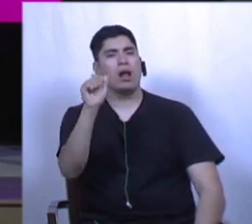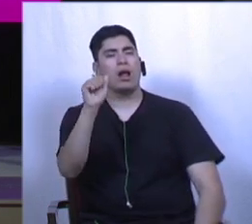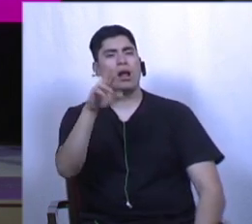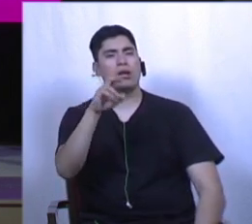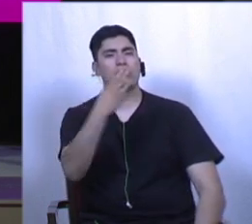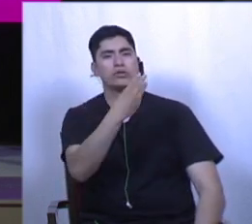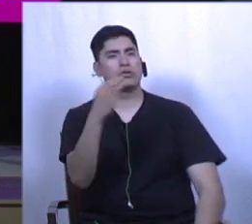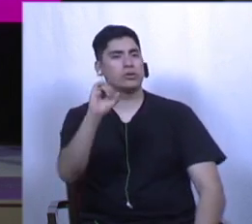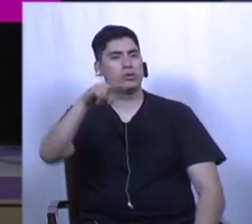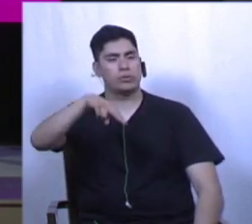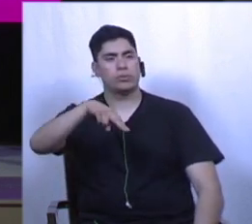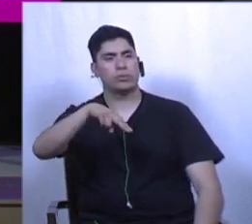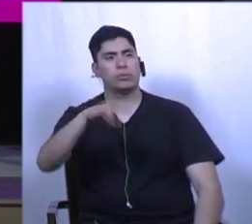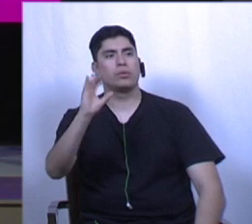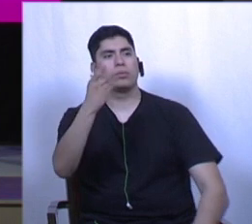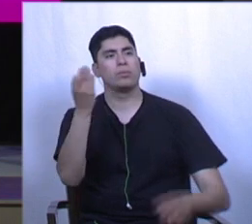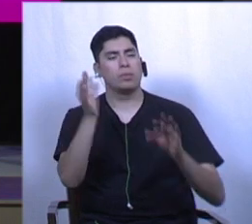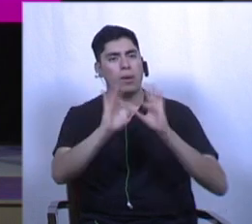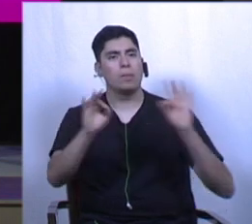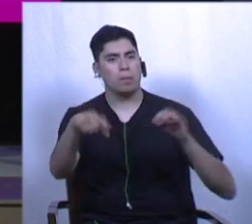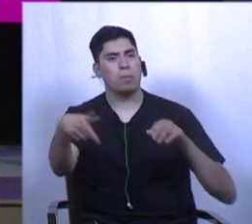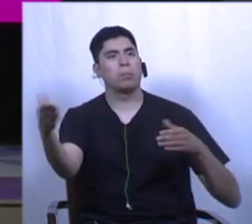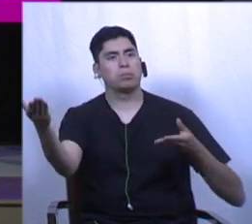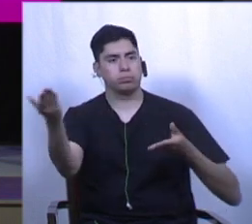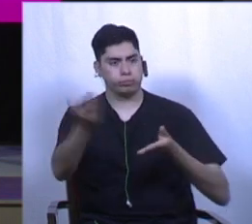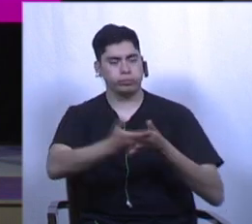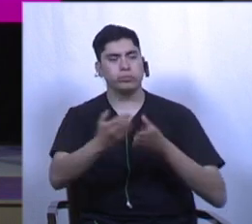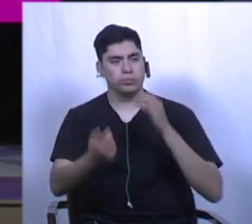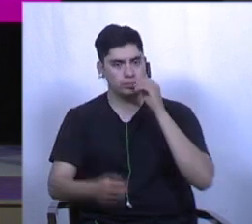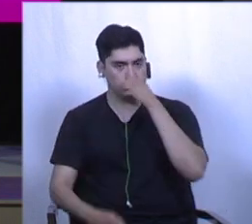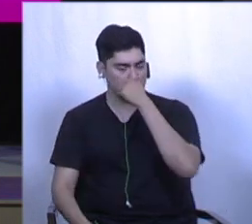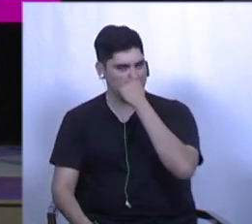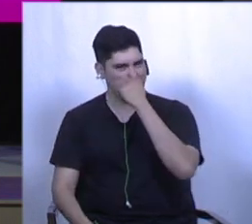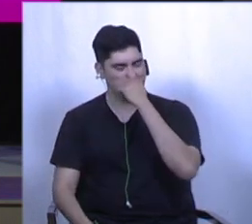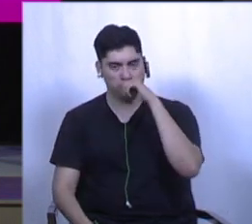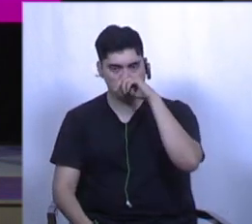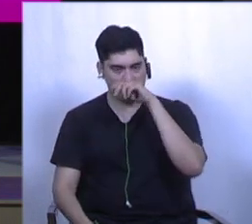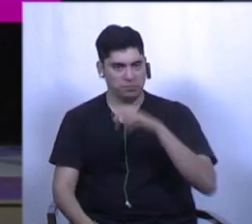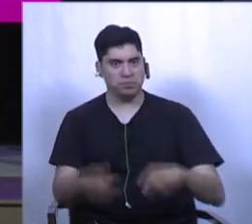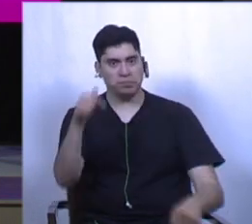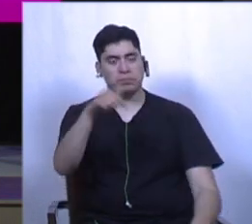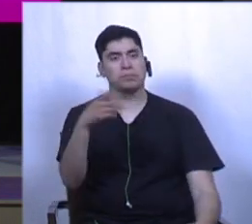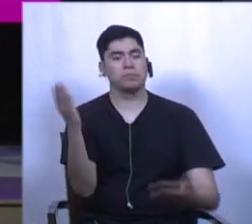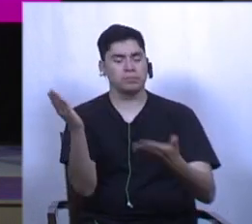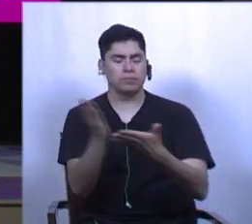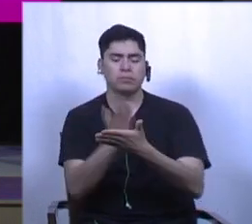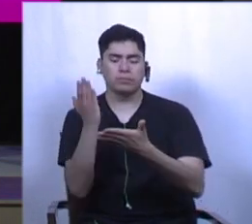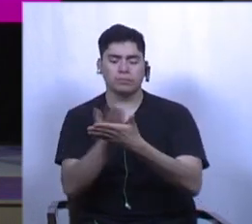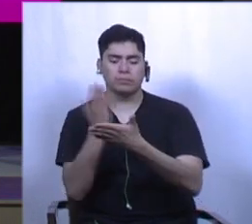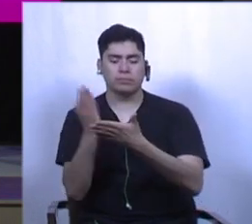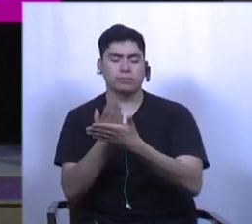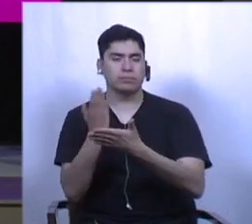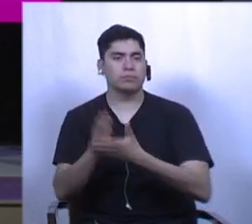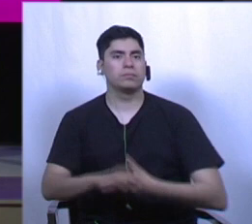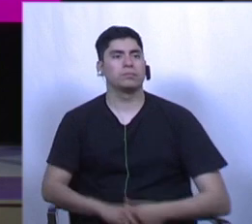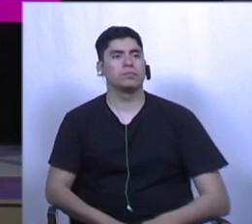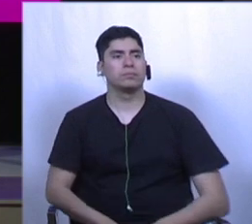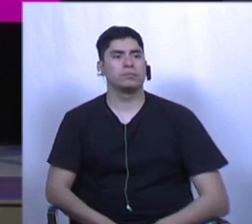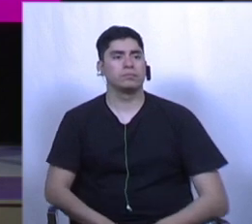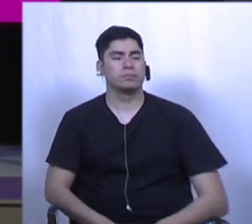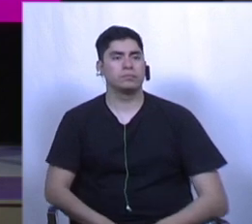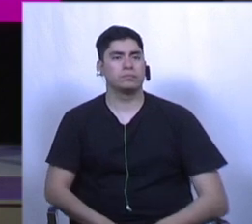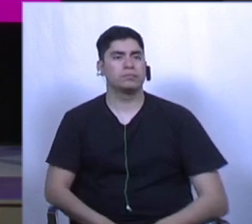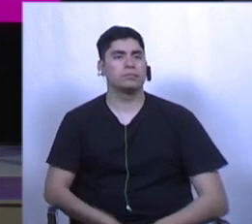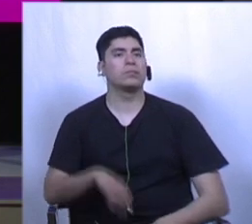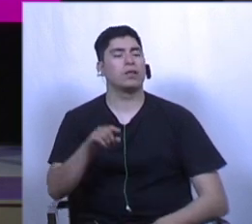región. Y fuimos literalmente a una página del libro de Charles Darwin, y